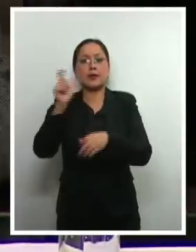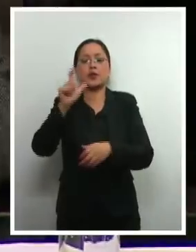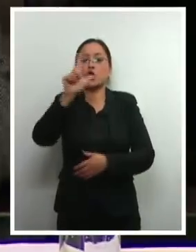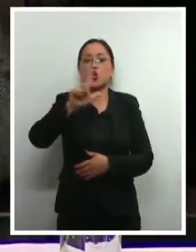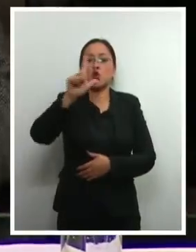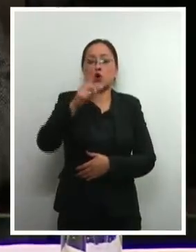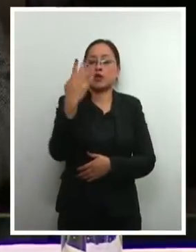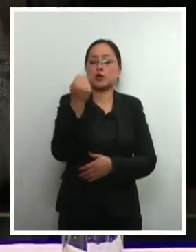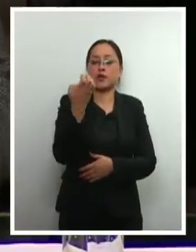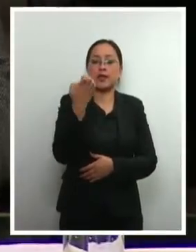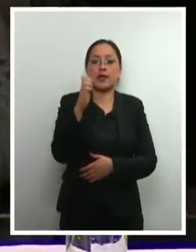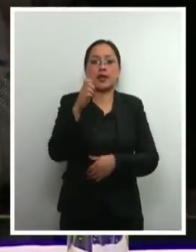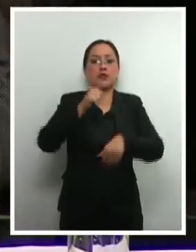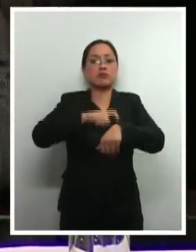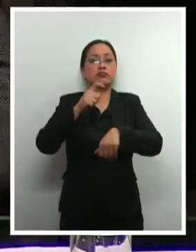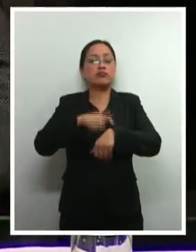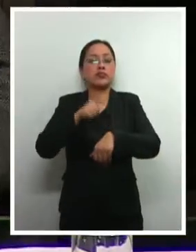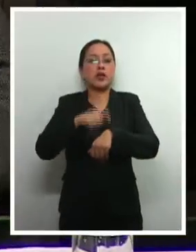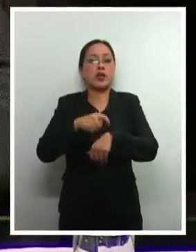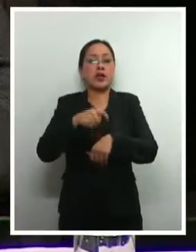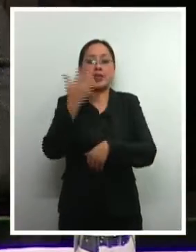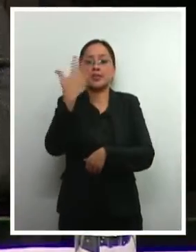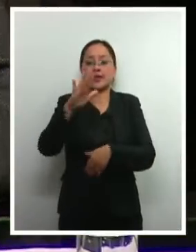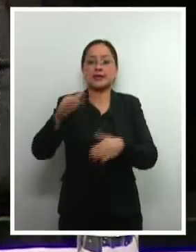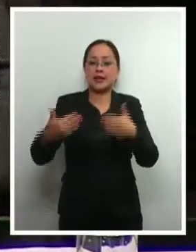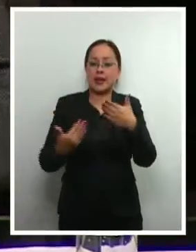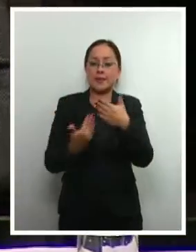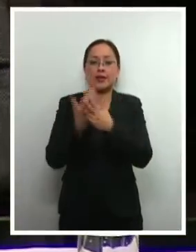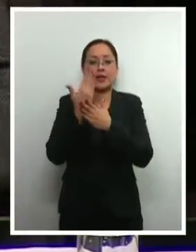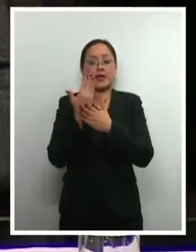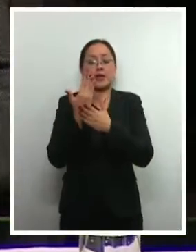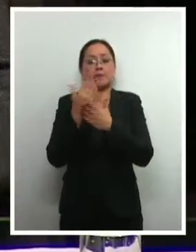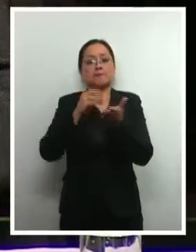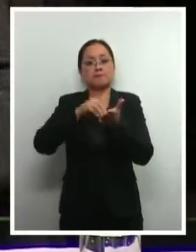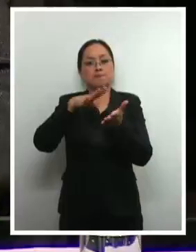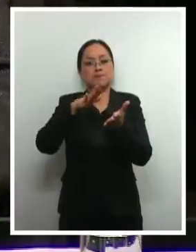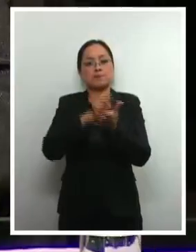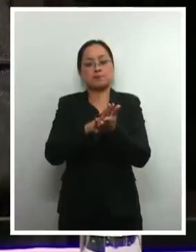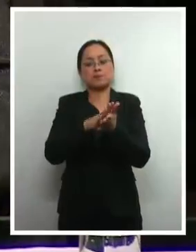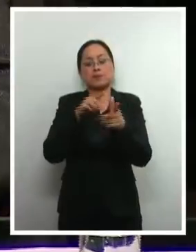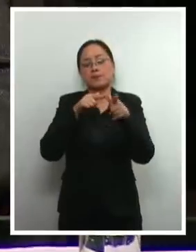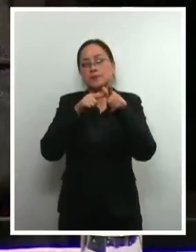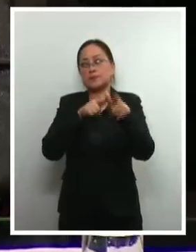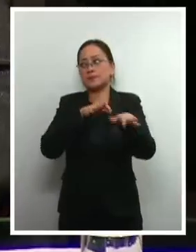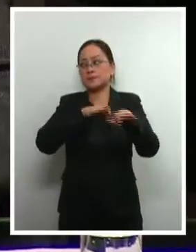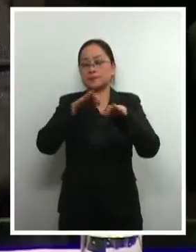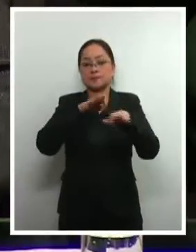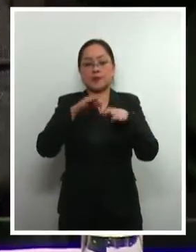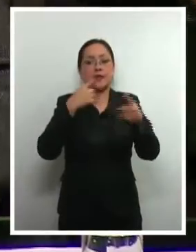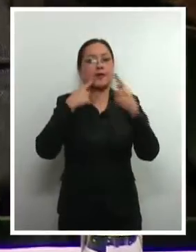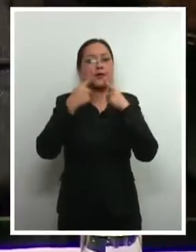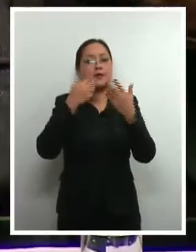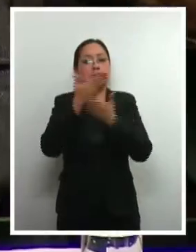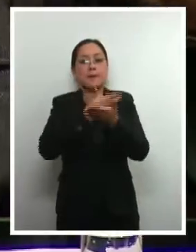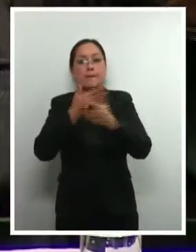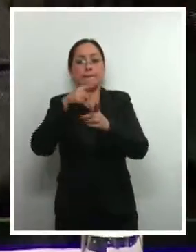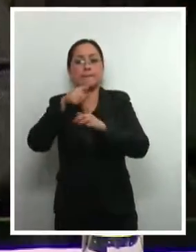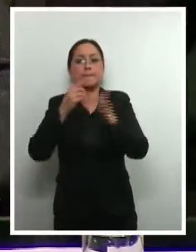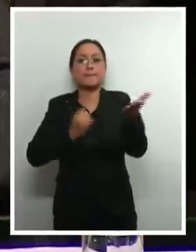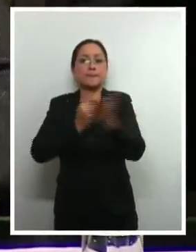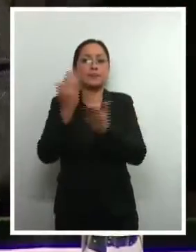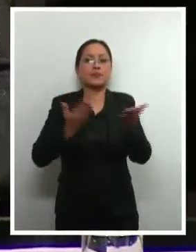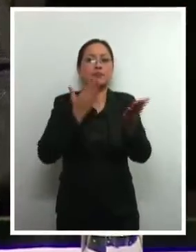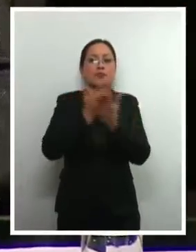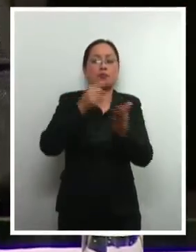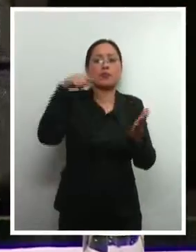lunes 9 de enero a las 10 horas, continuando con la discusión del dictamen de